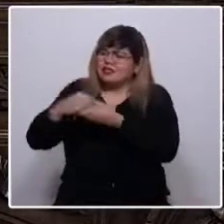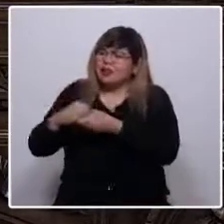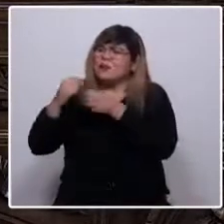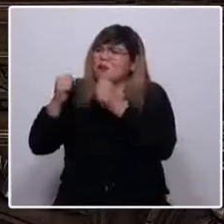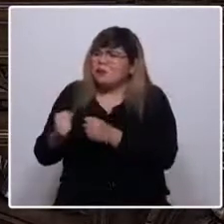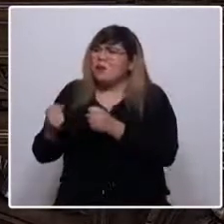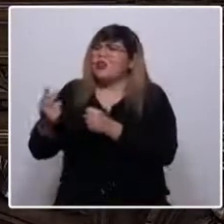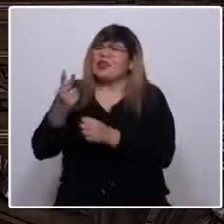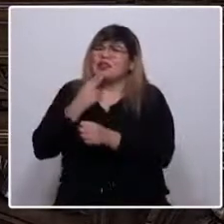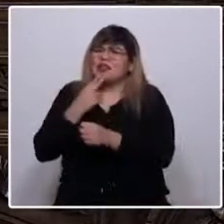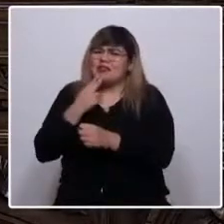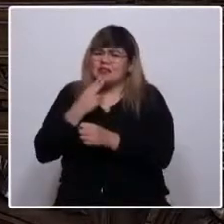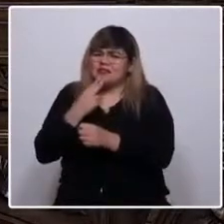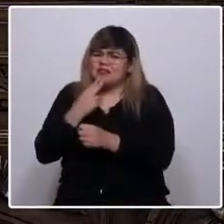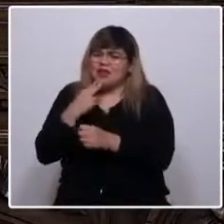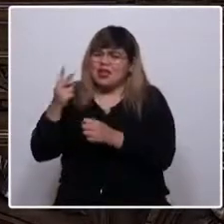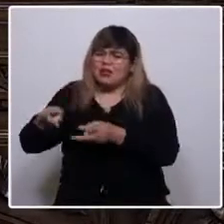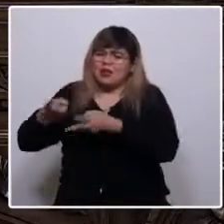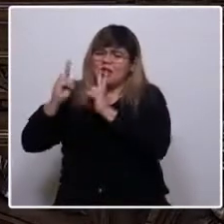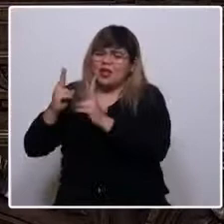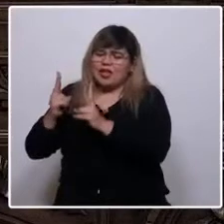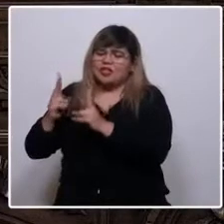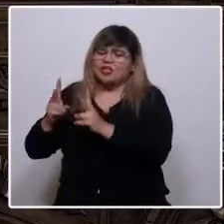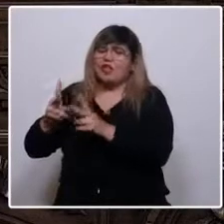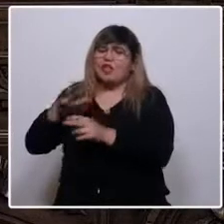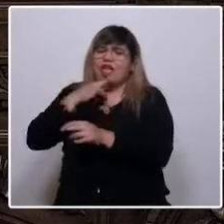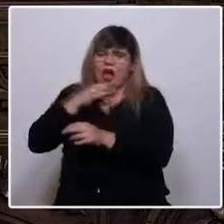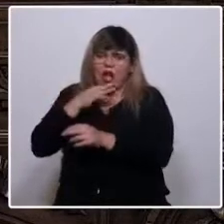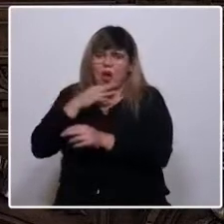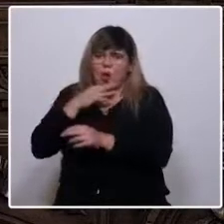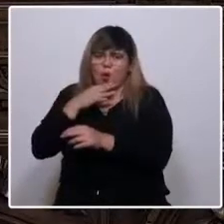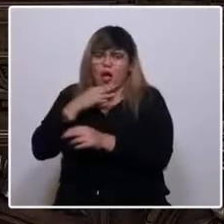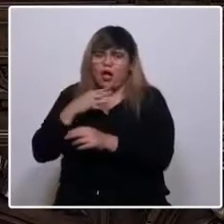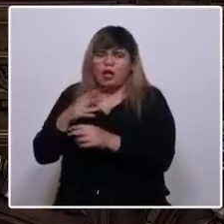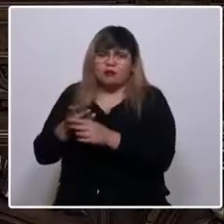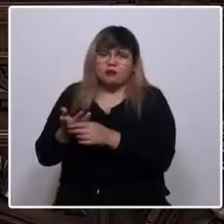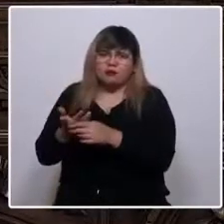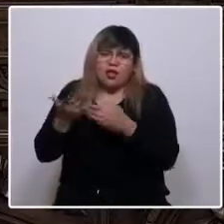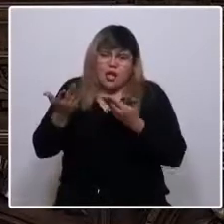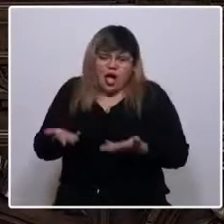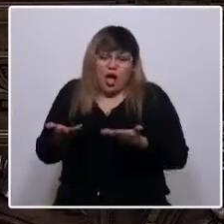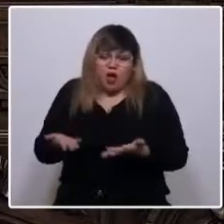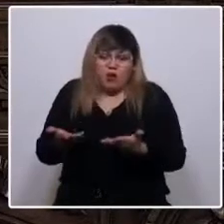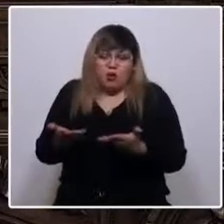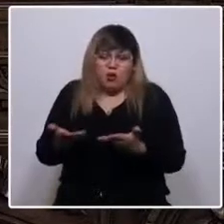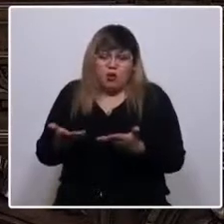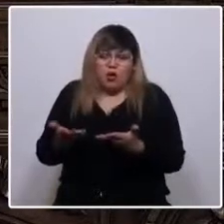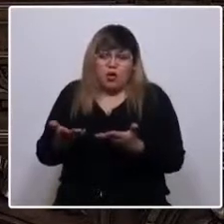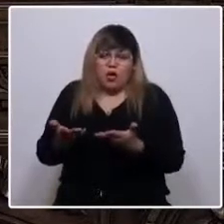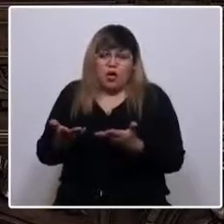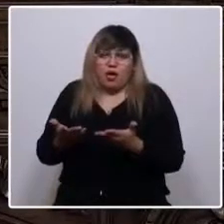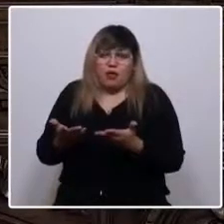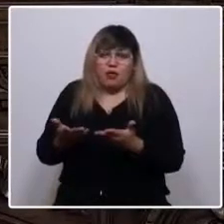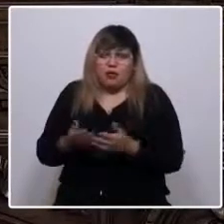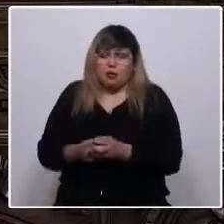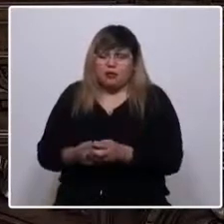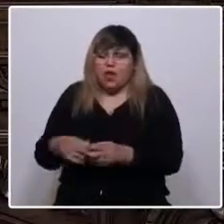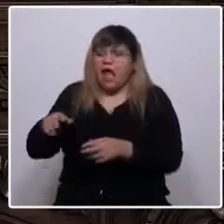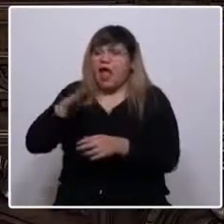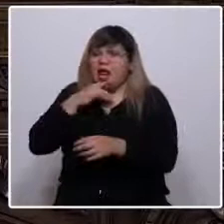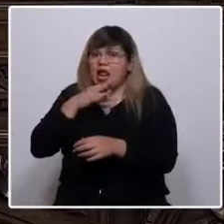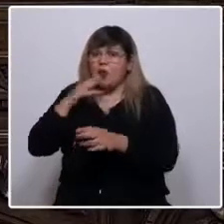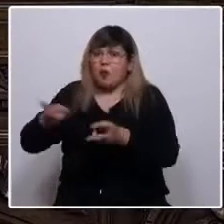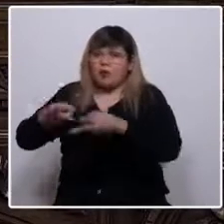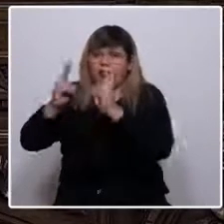aljibe debido a los derechos de propiedad de agua y que hoy está en nuestras manos generar que el agua sea un